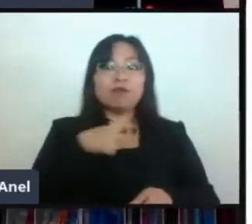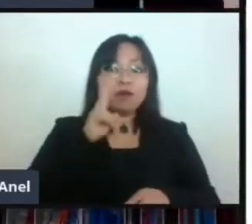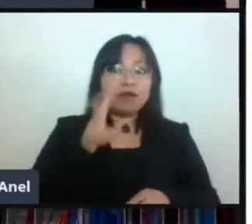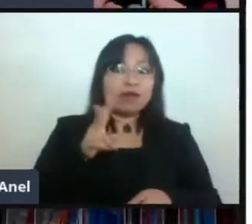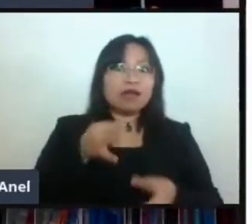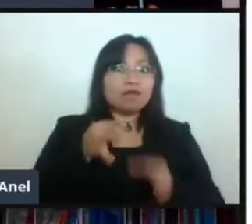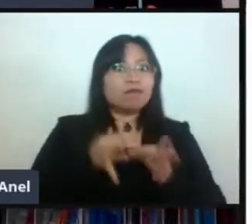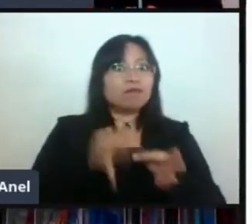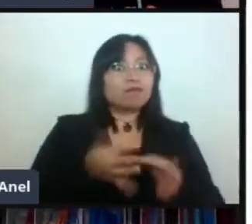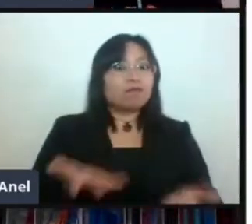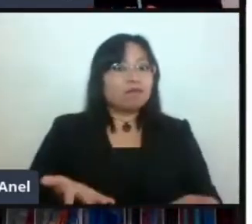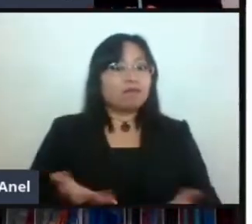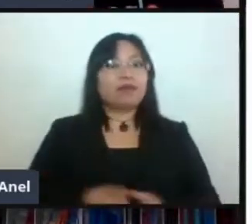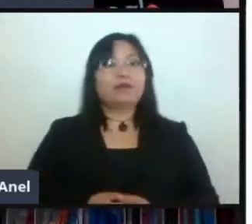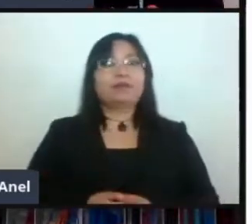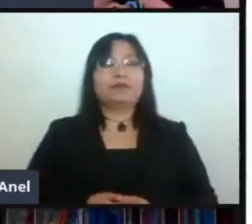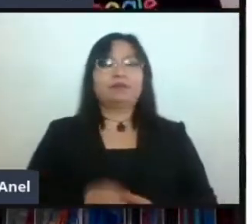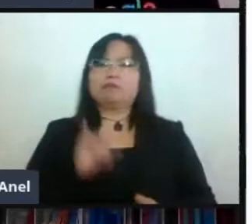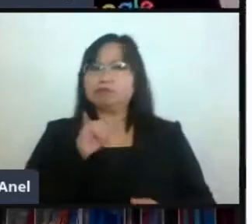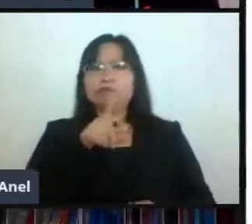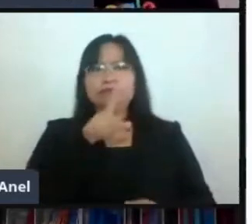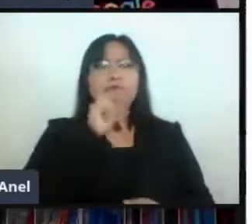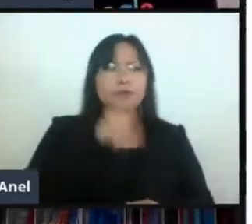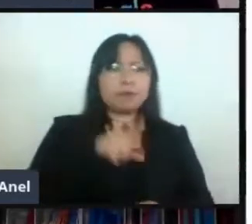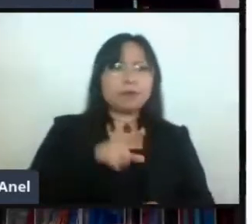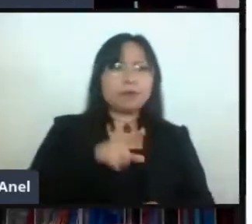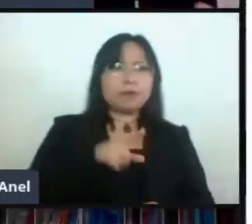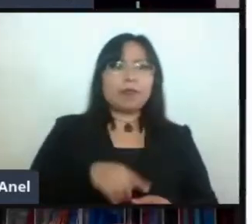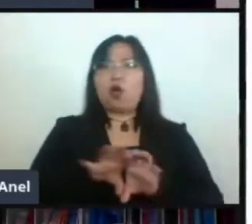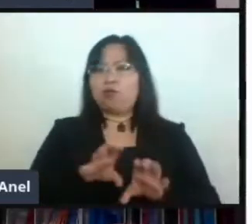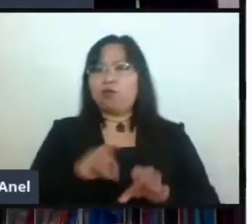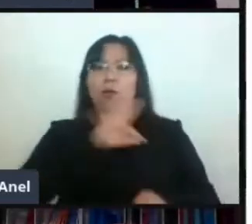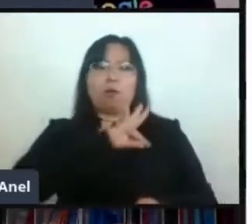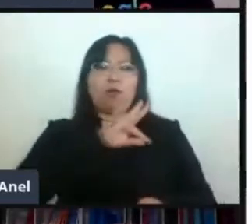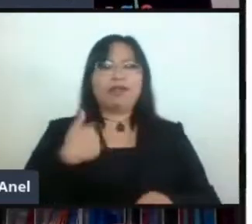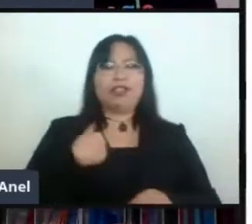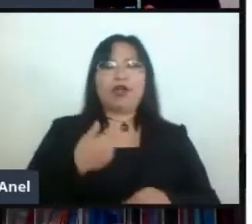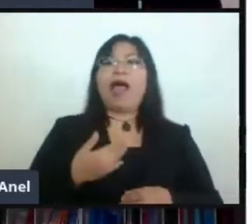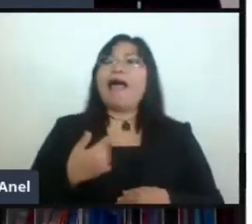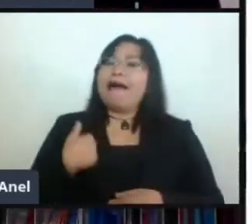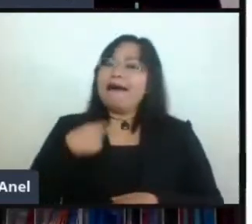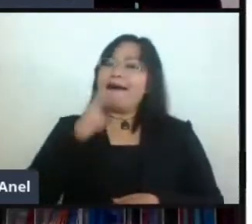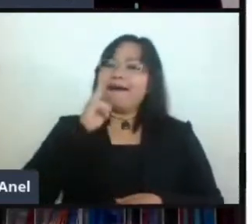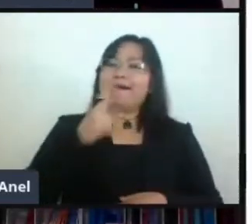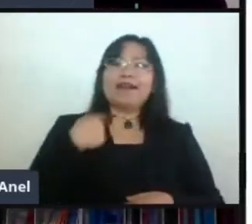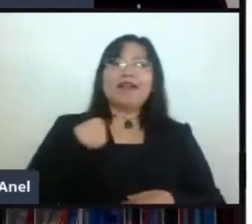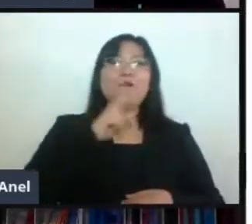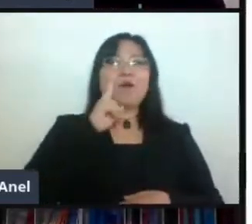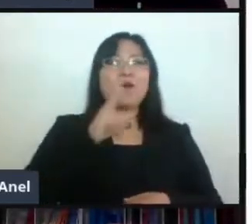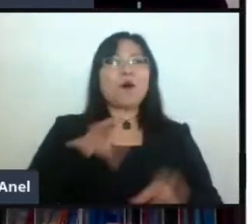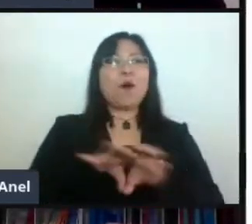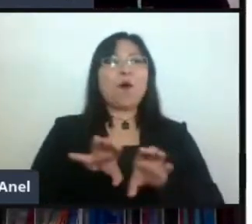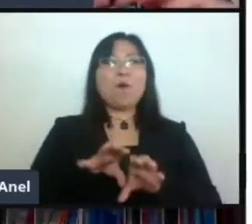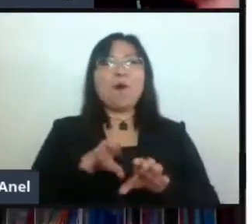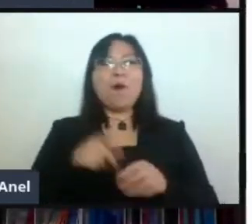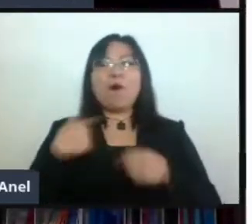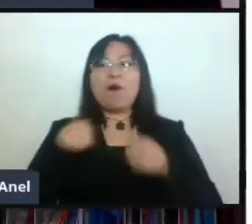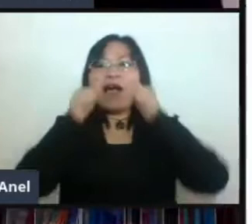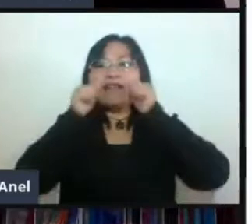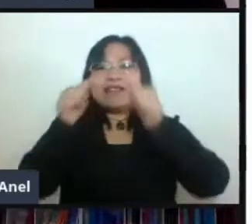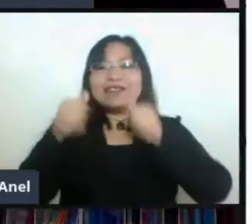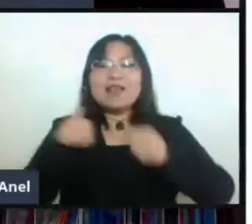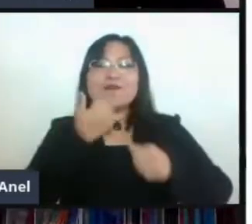dar pie a esa conversación, a escuchar, ¿no? A también sentirse escuchado en esa retroalimentación, pues se